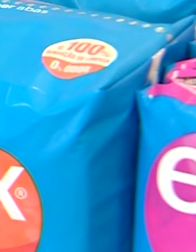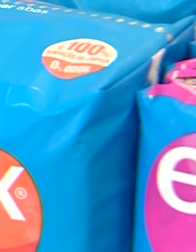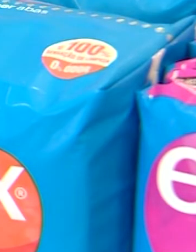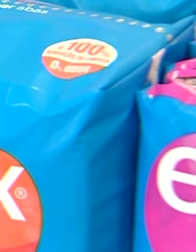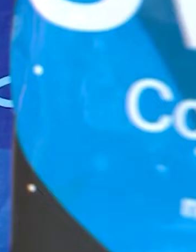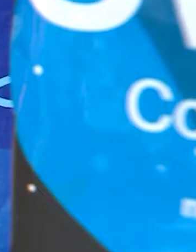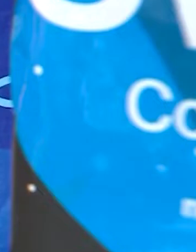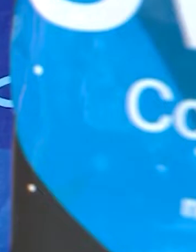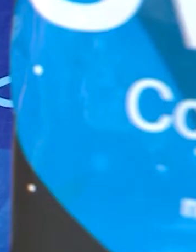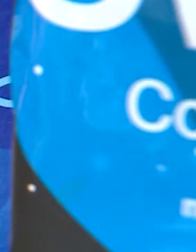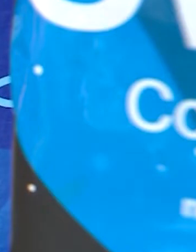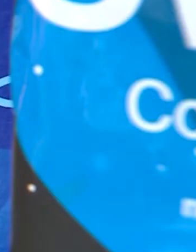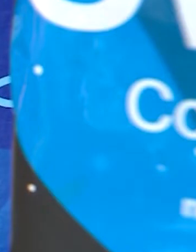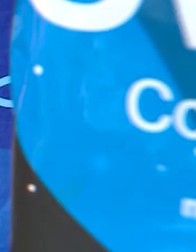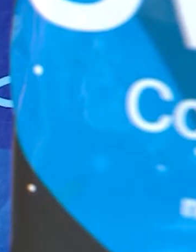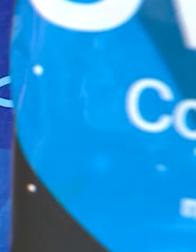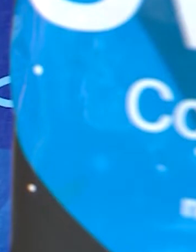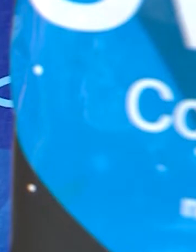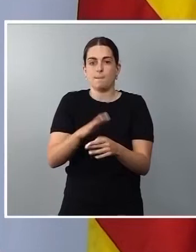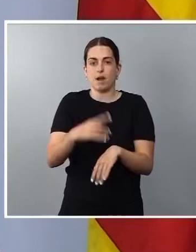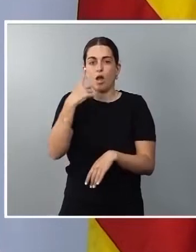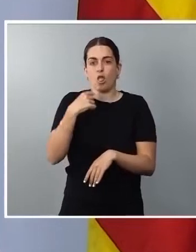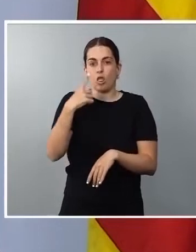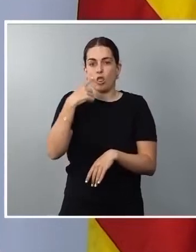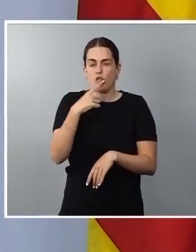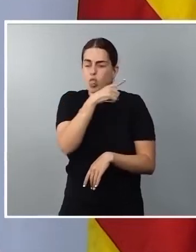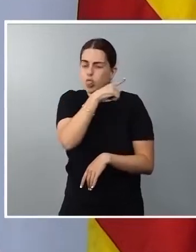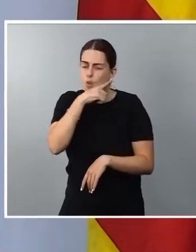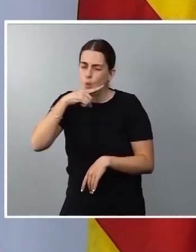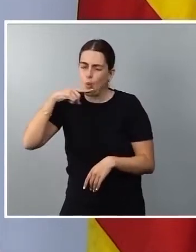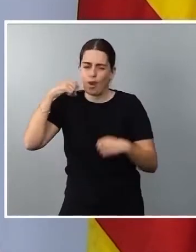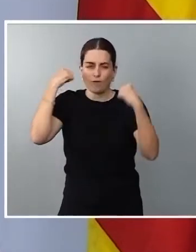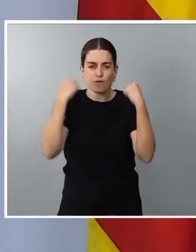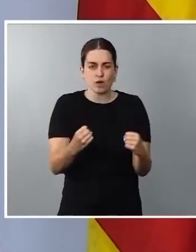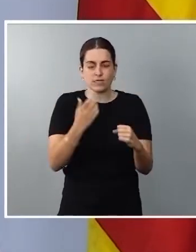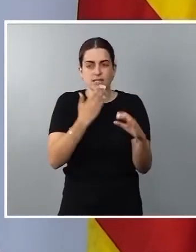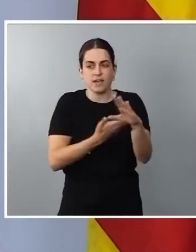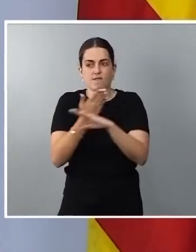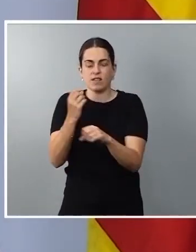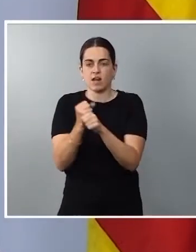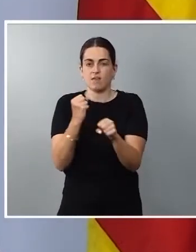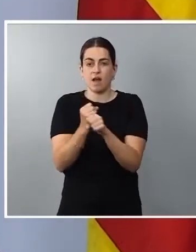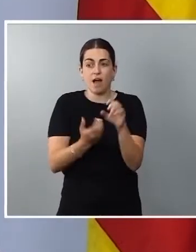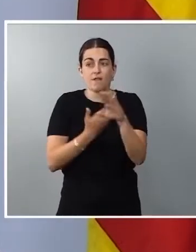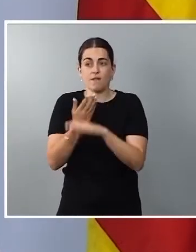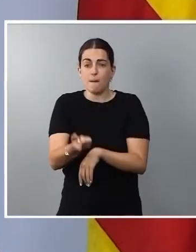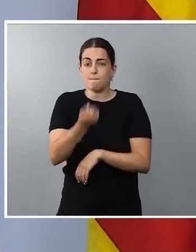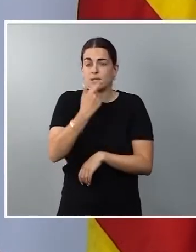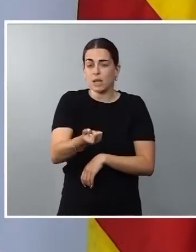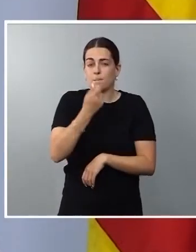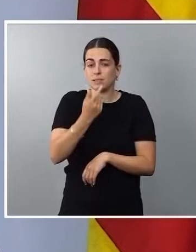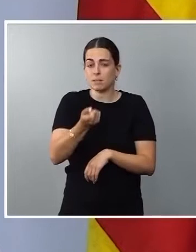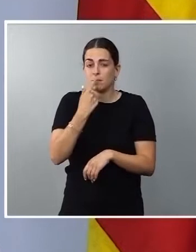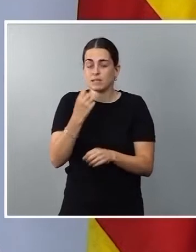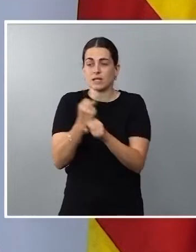las mujeres que tengan reglas muy dolorosas e incapacitantes. Se acabó ir a trabajar con dolor, se acabó empastillarse antes de llegar al